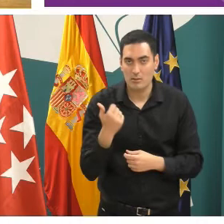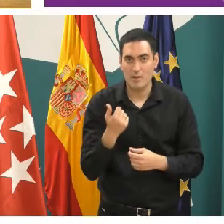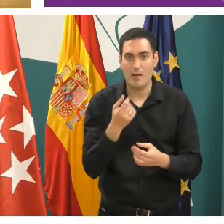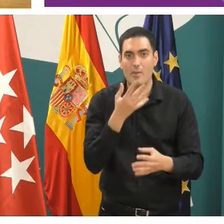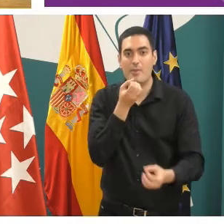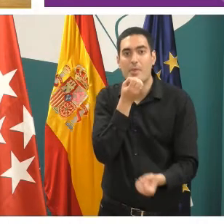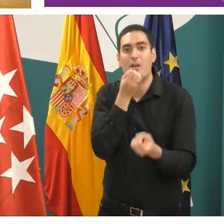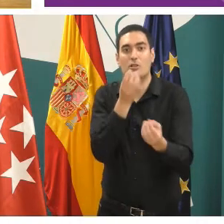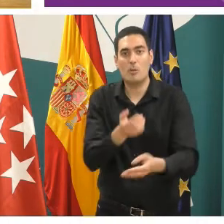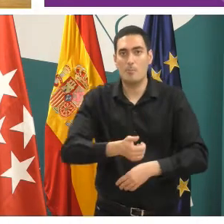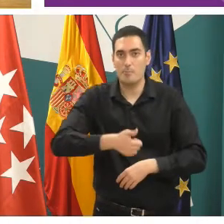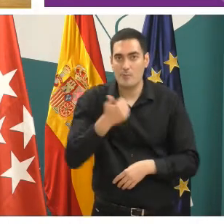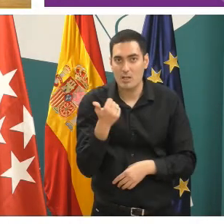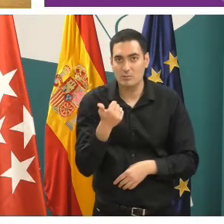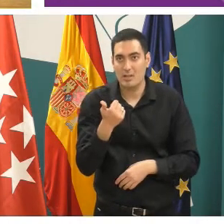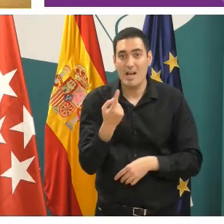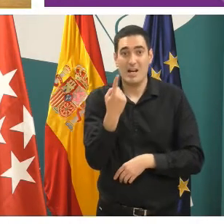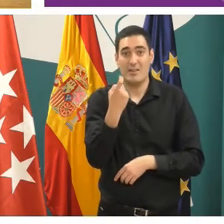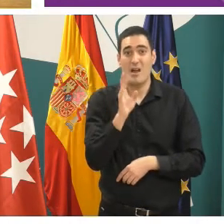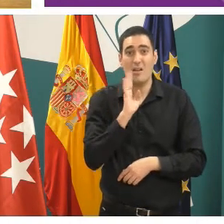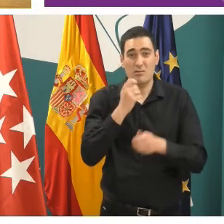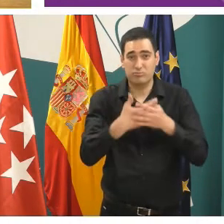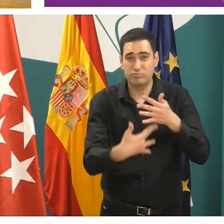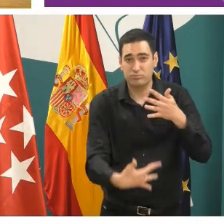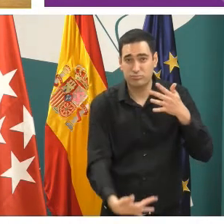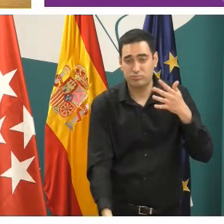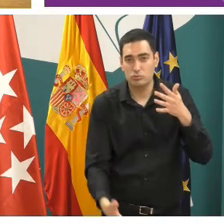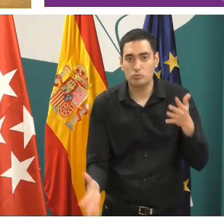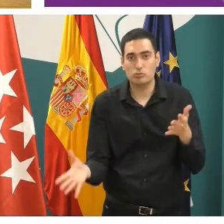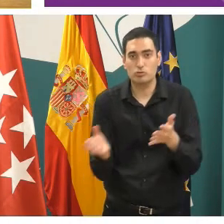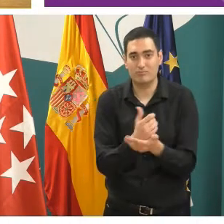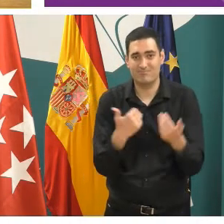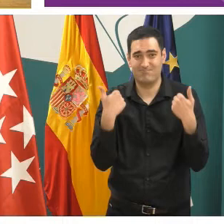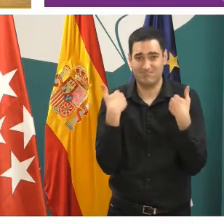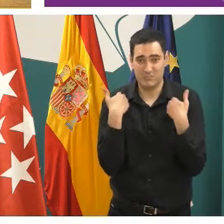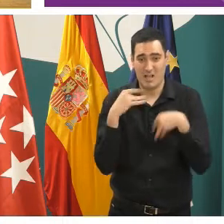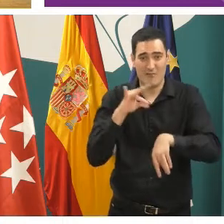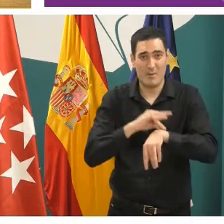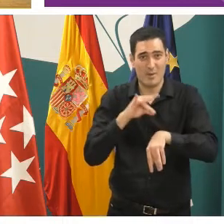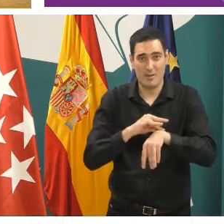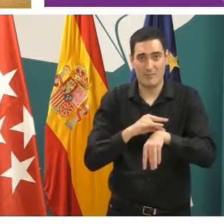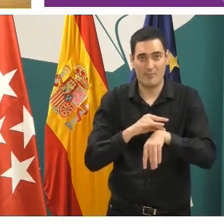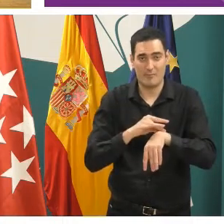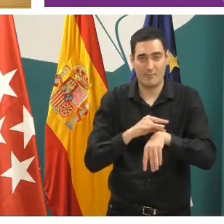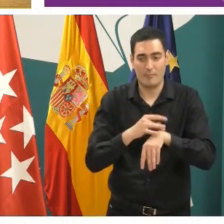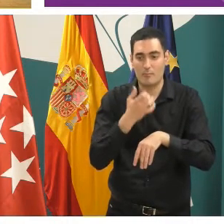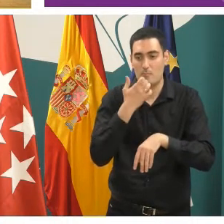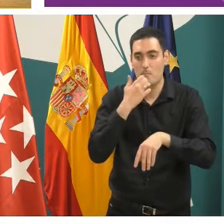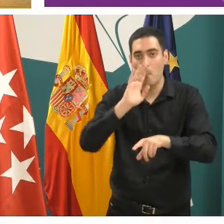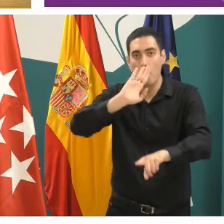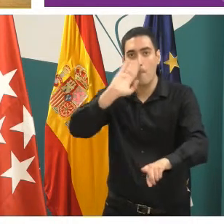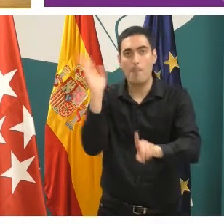más investigación, para que todas estas necesidades y todo lo que conlleva convivir con la enfermedad, de alguna manera el impacto